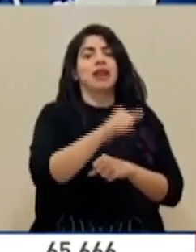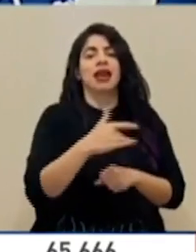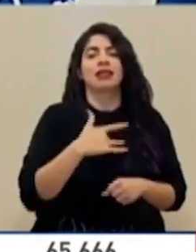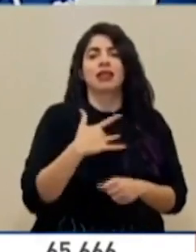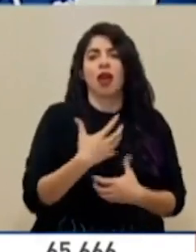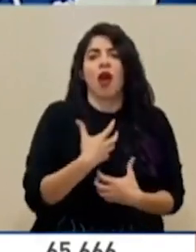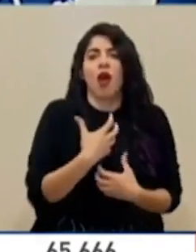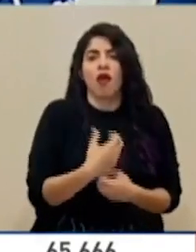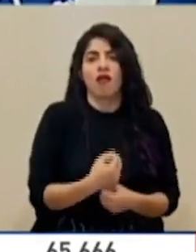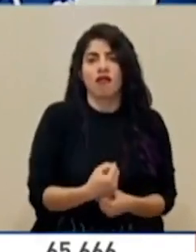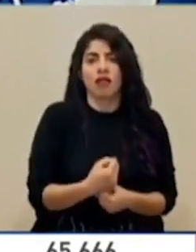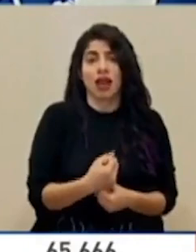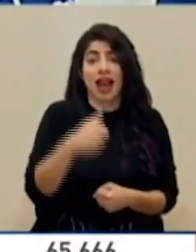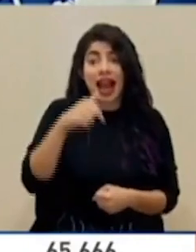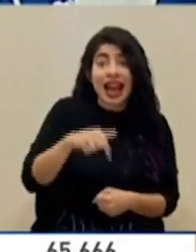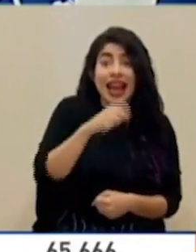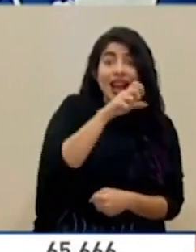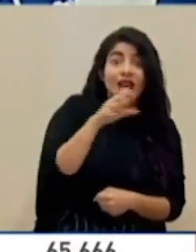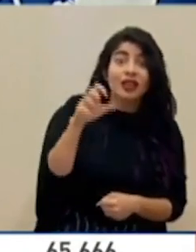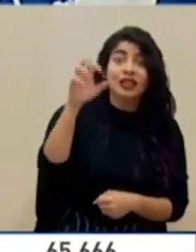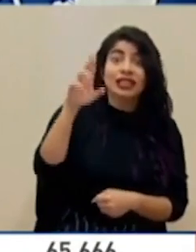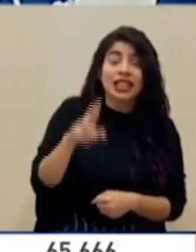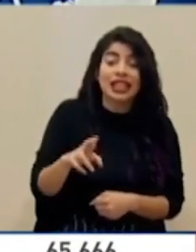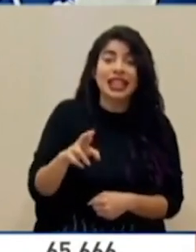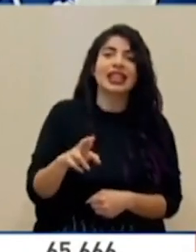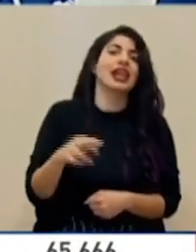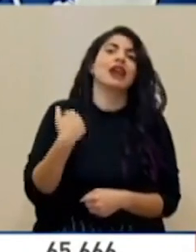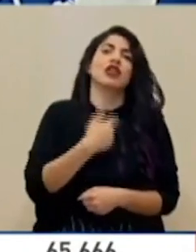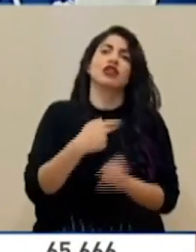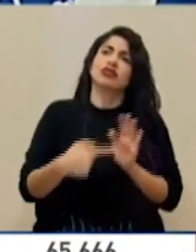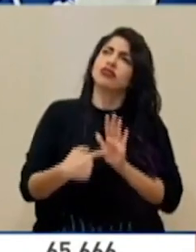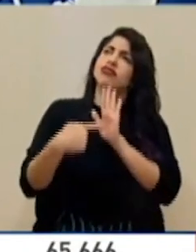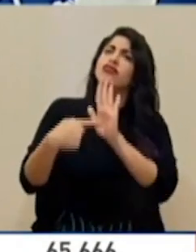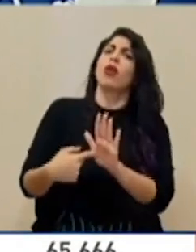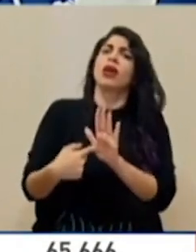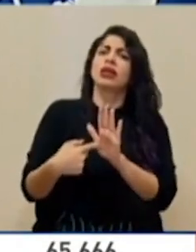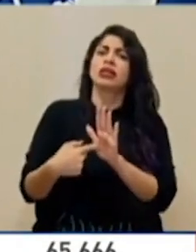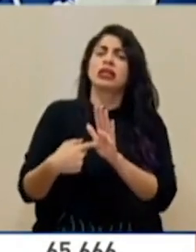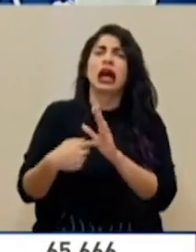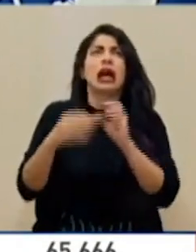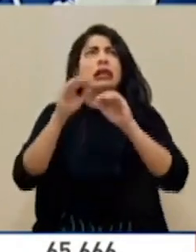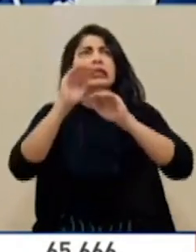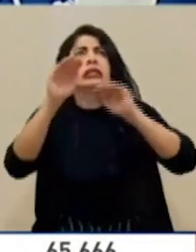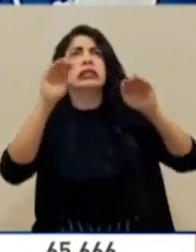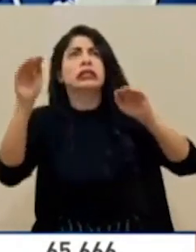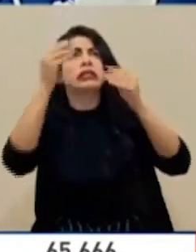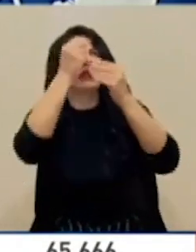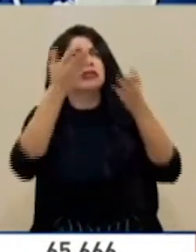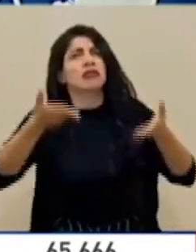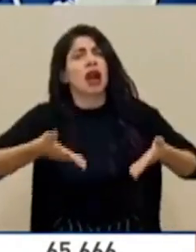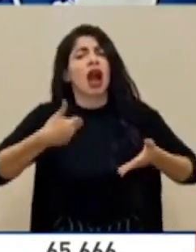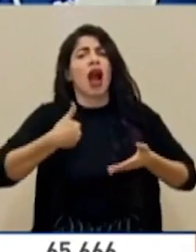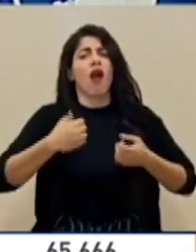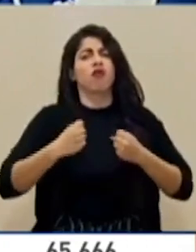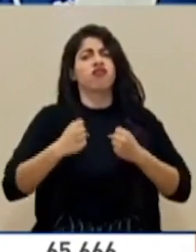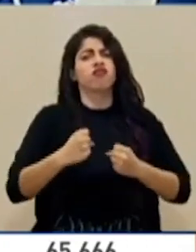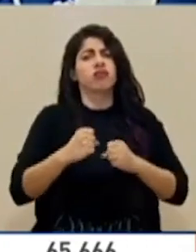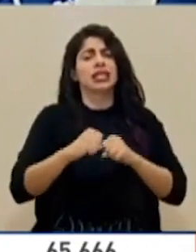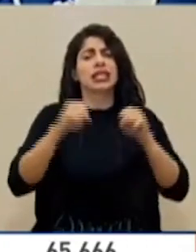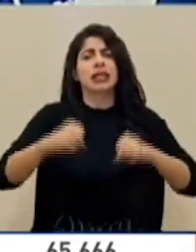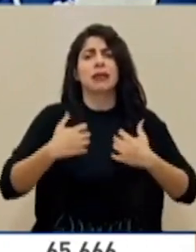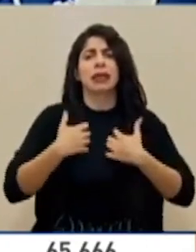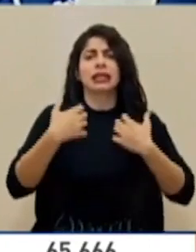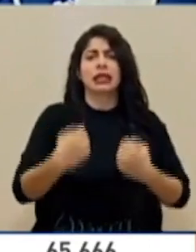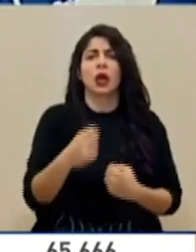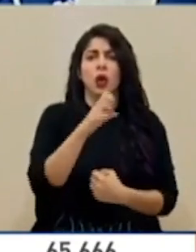confianza. Y en el caso de Costa Rica, además, estamos comunicando con mucha fuerza la robustez del sistema de salud